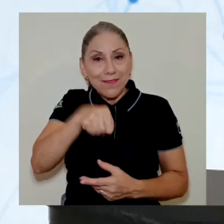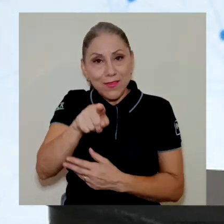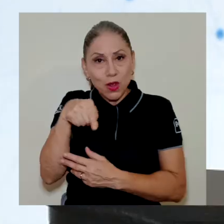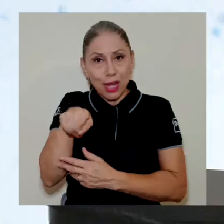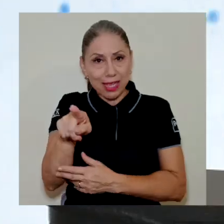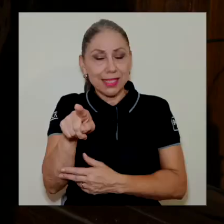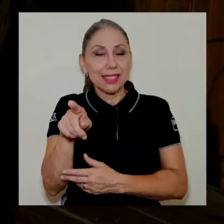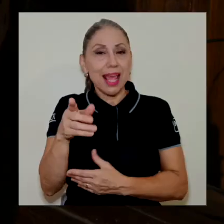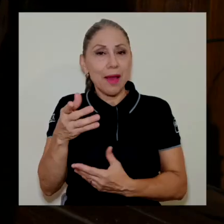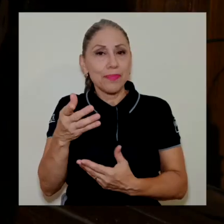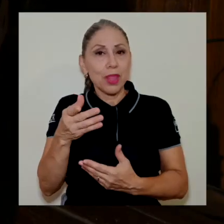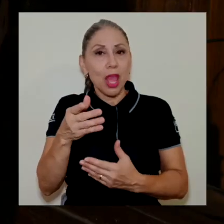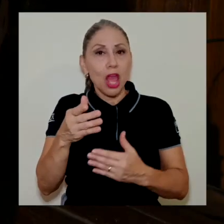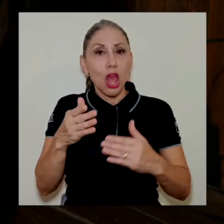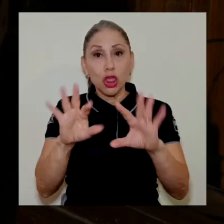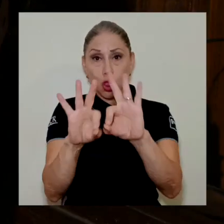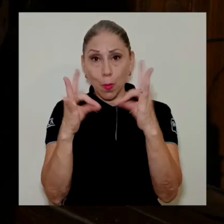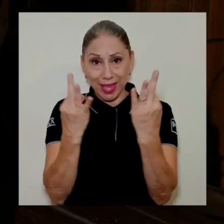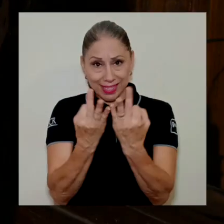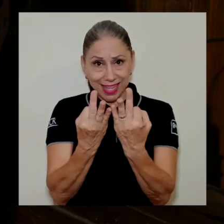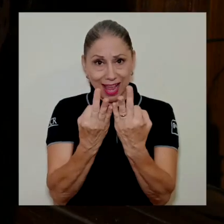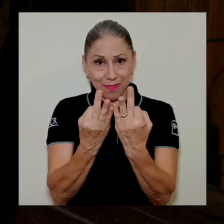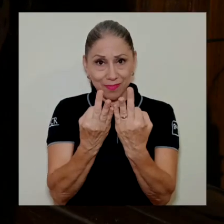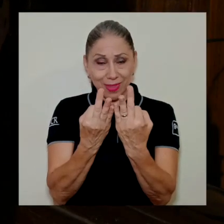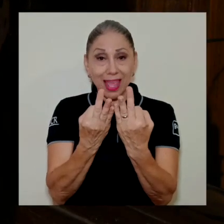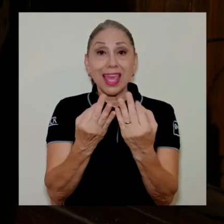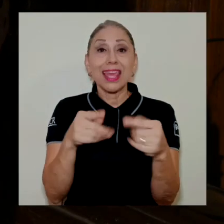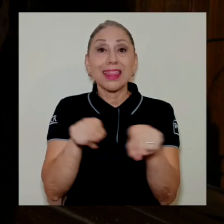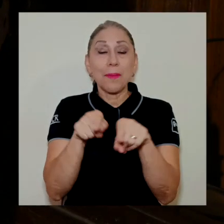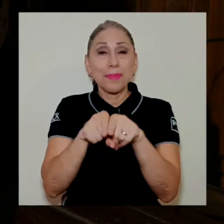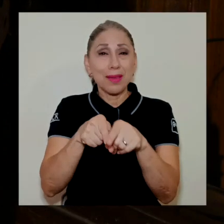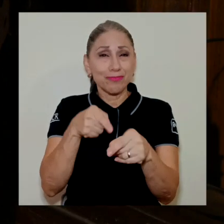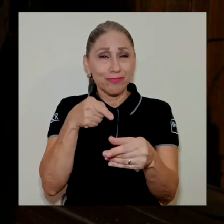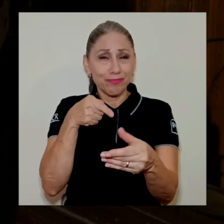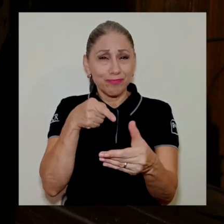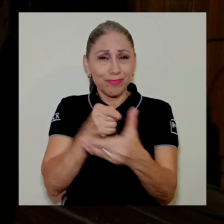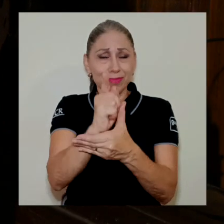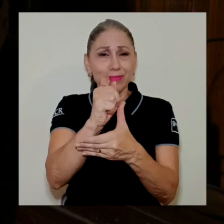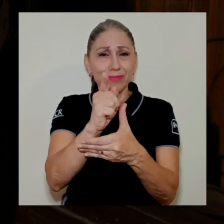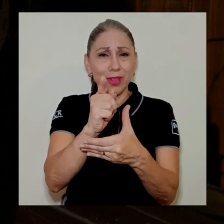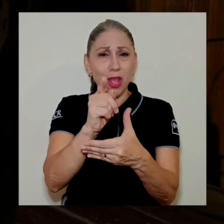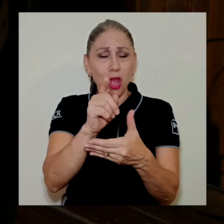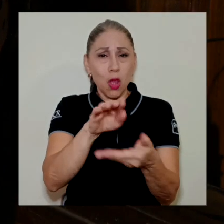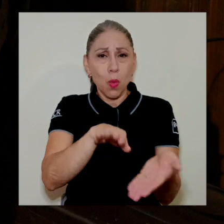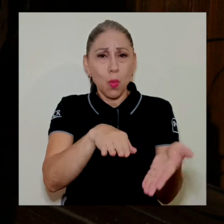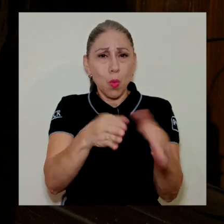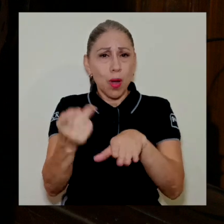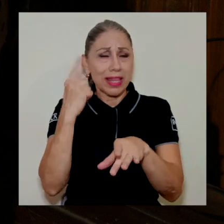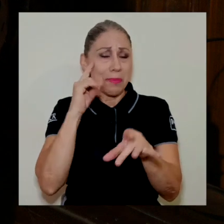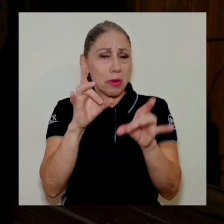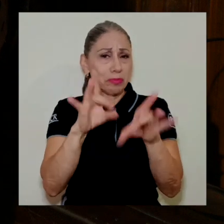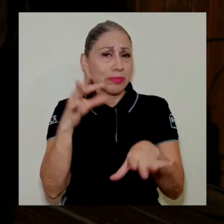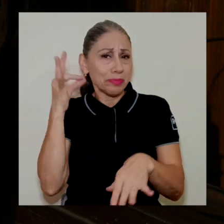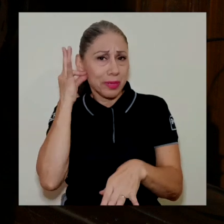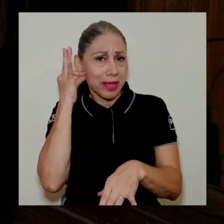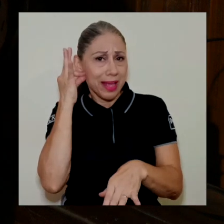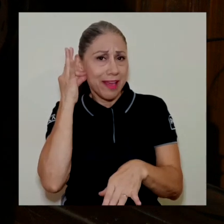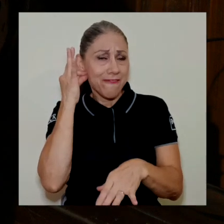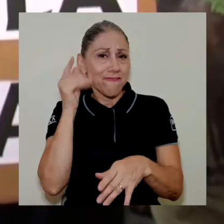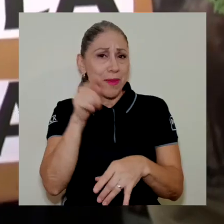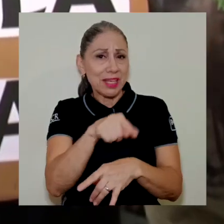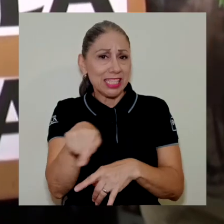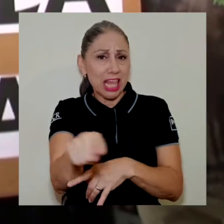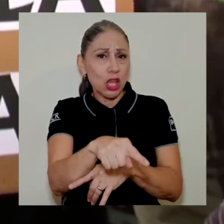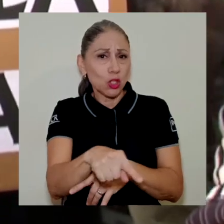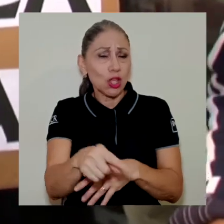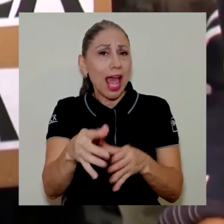la violencia doméstica y lo que son los femicidios, hay un aumento, no